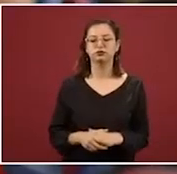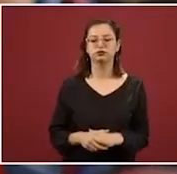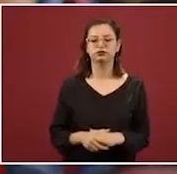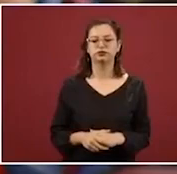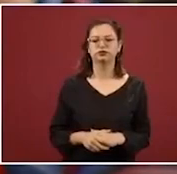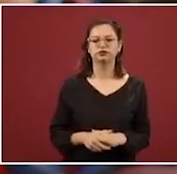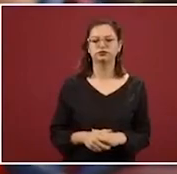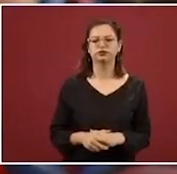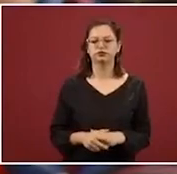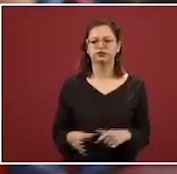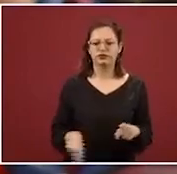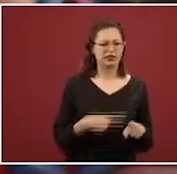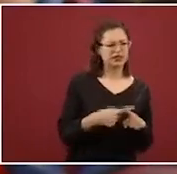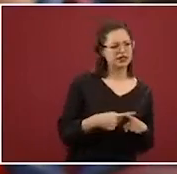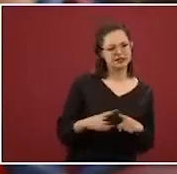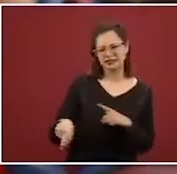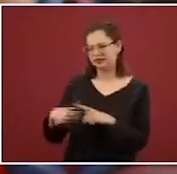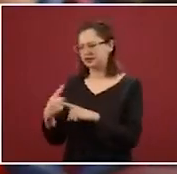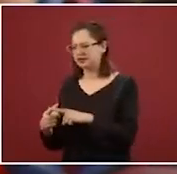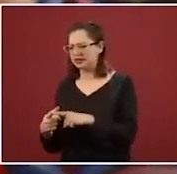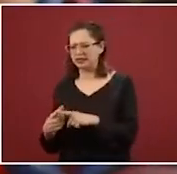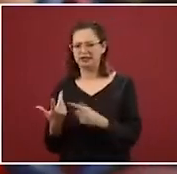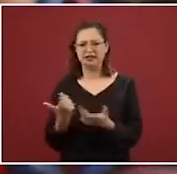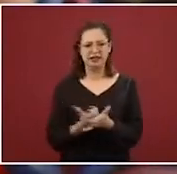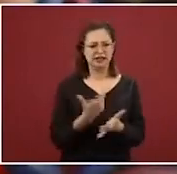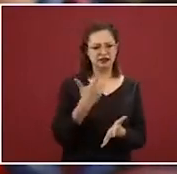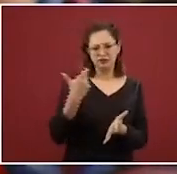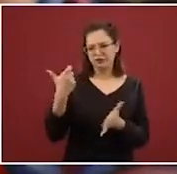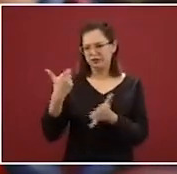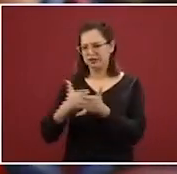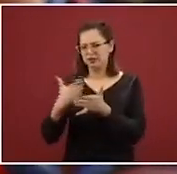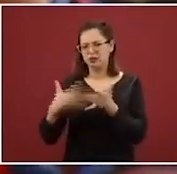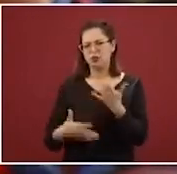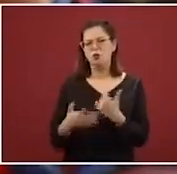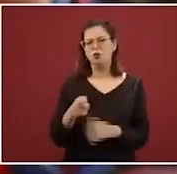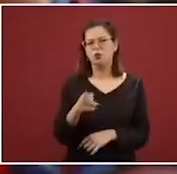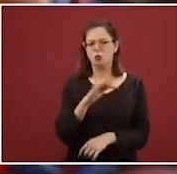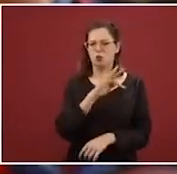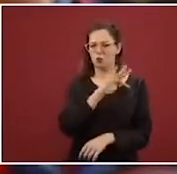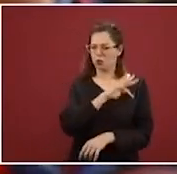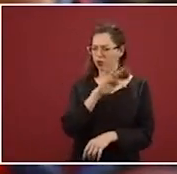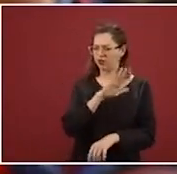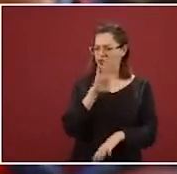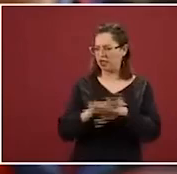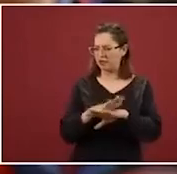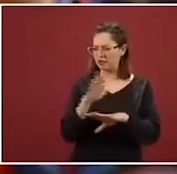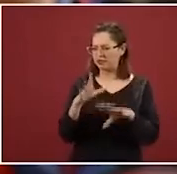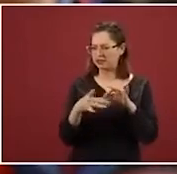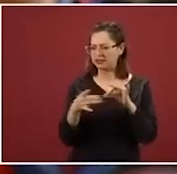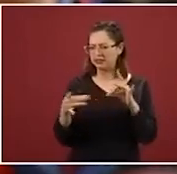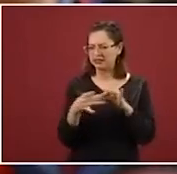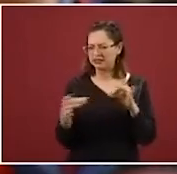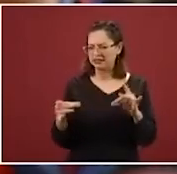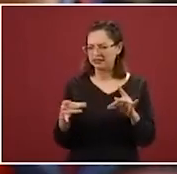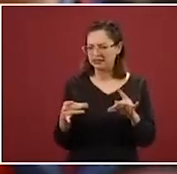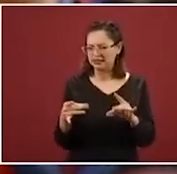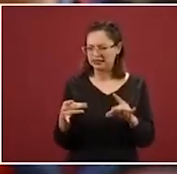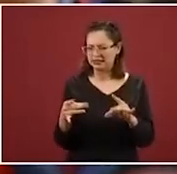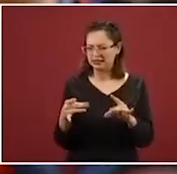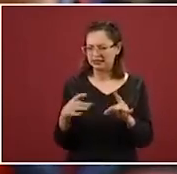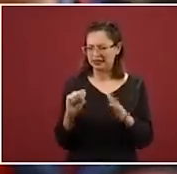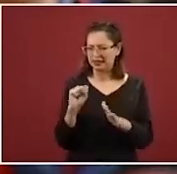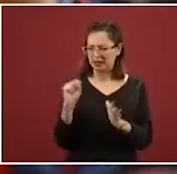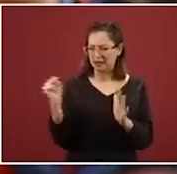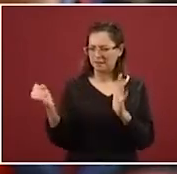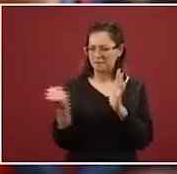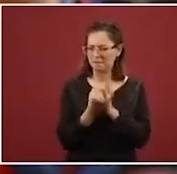¿Quién es quién? No sé si pudieran definir más la marca comercial